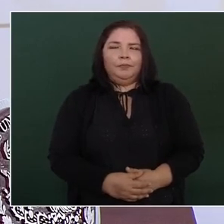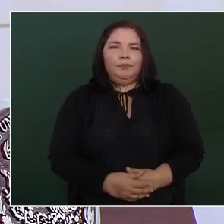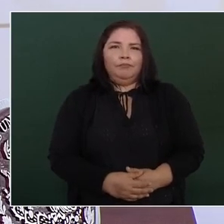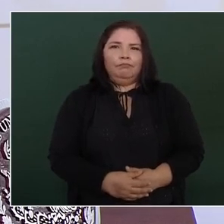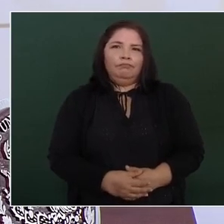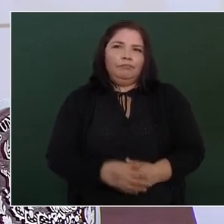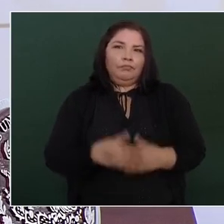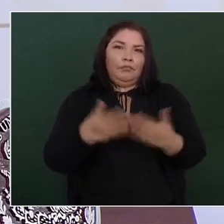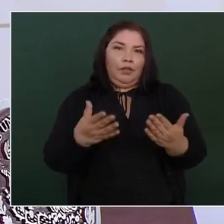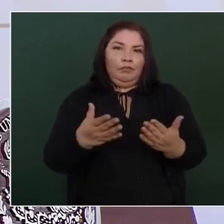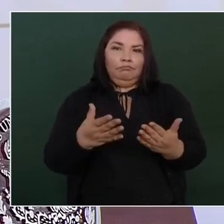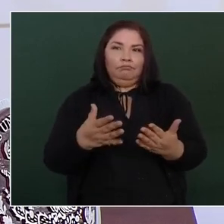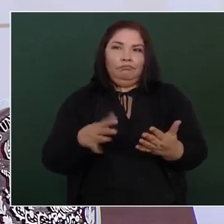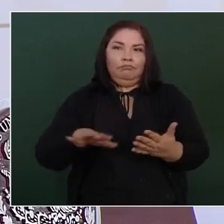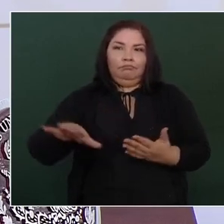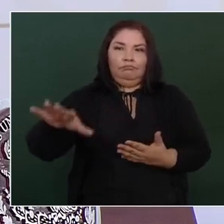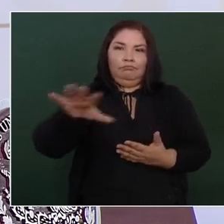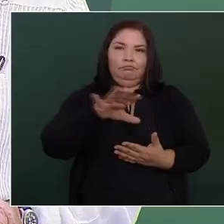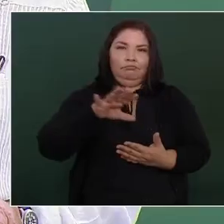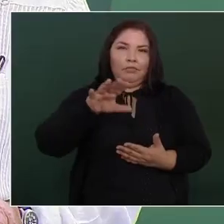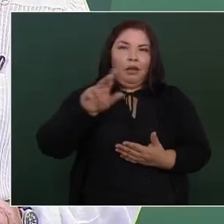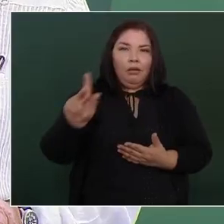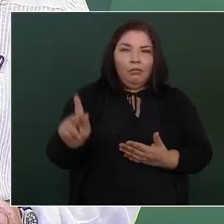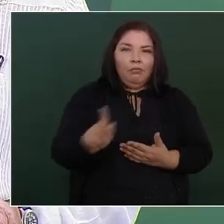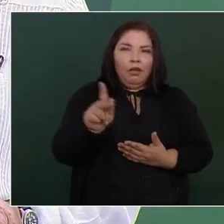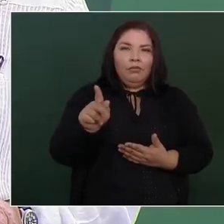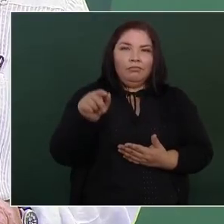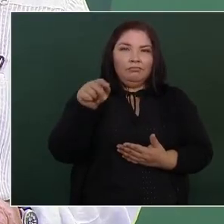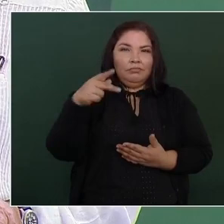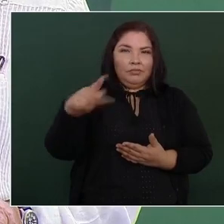Y dejarle al pueblo la decisión,